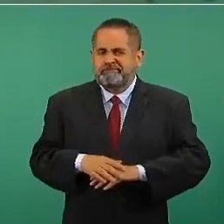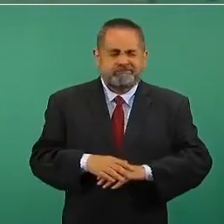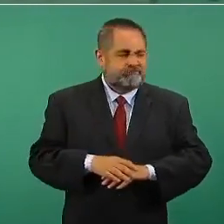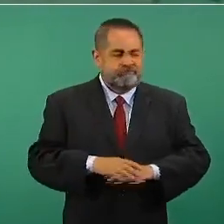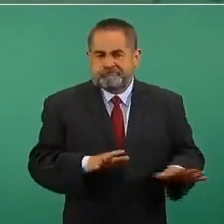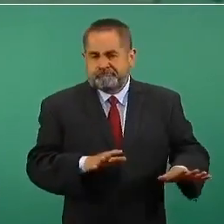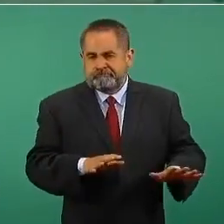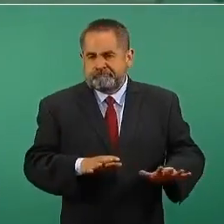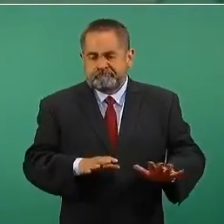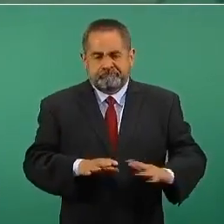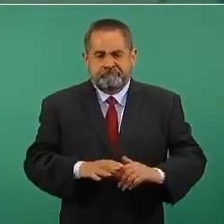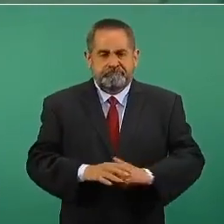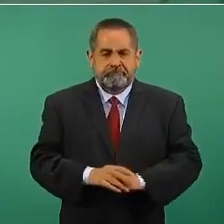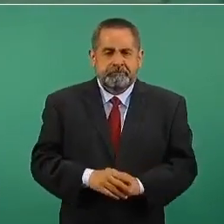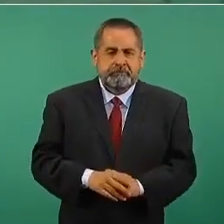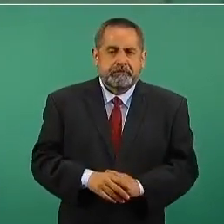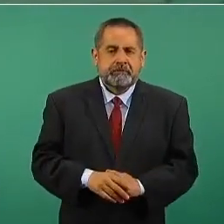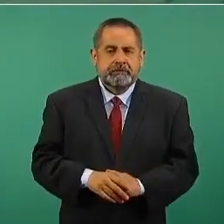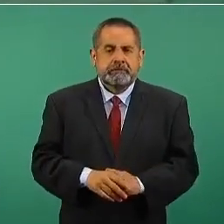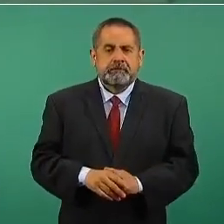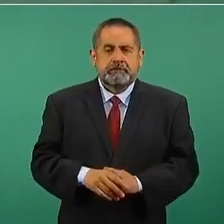mínimo.